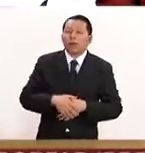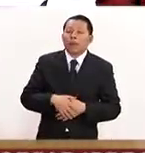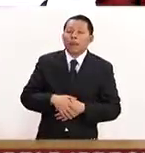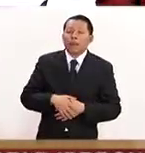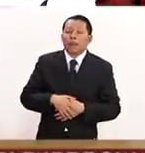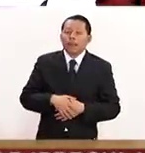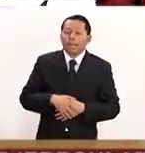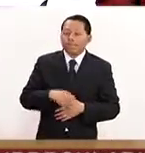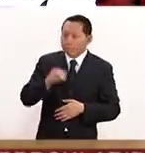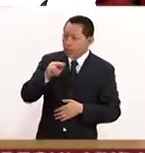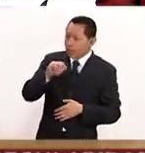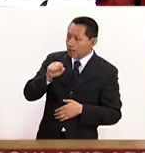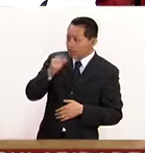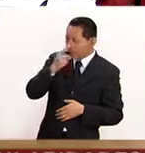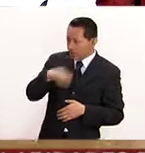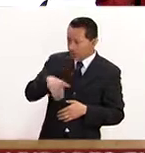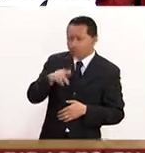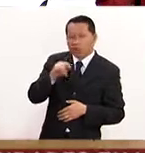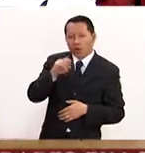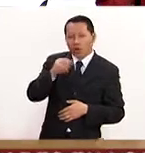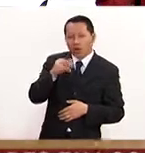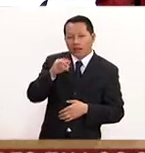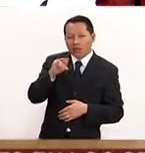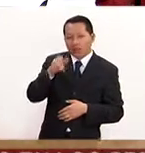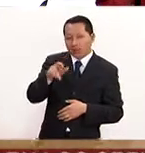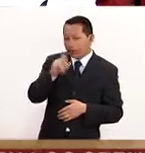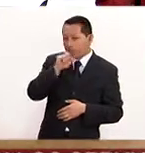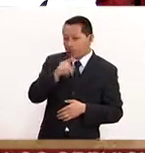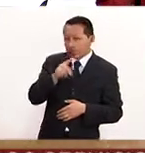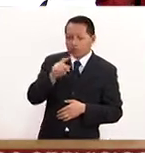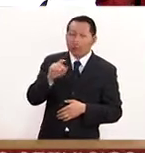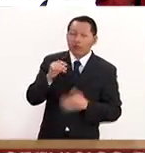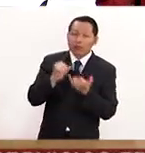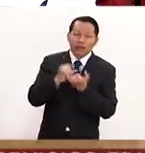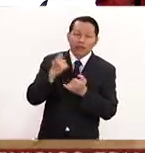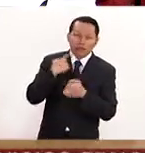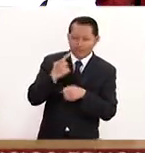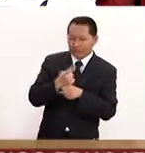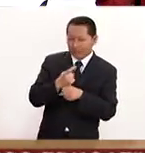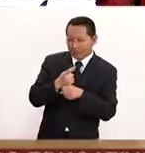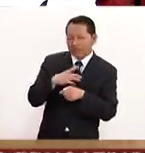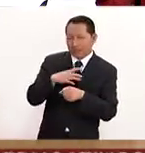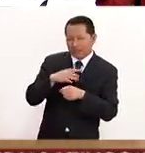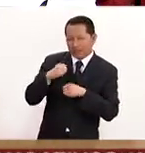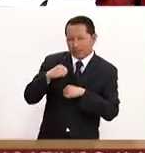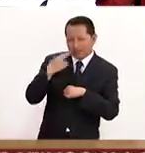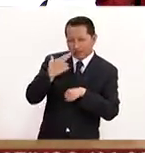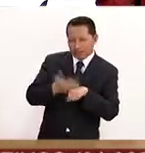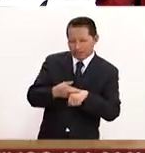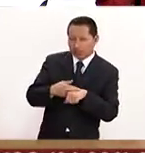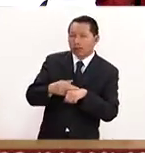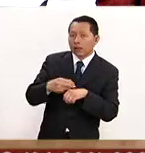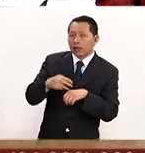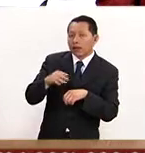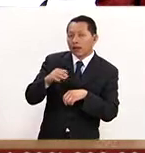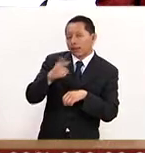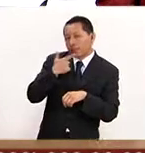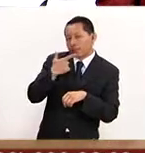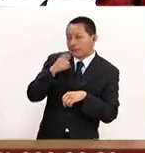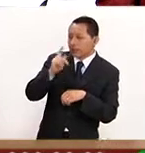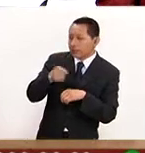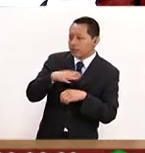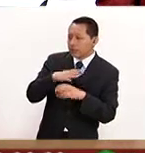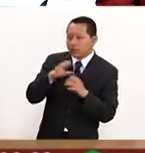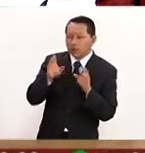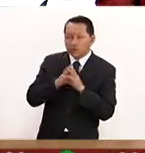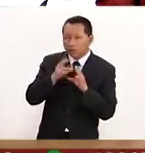Precisamente tú mencionas a Tony Blair, también John Major, ex primer ministro británico. ¿Qué tanto pesan estas declaraciones en el sentido de que es